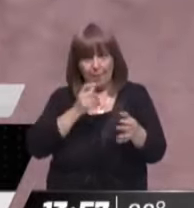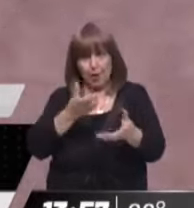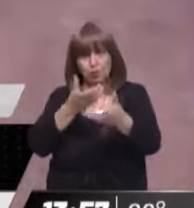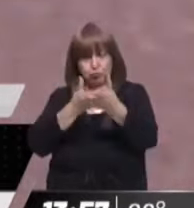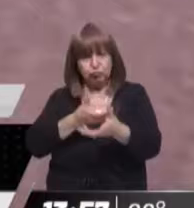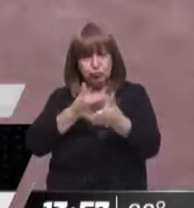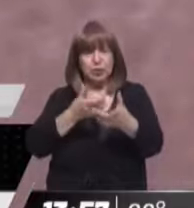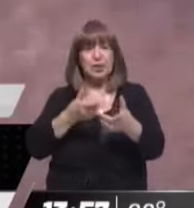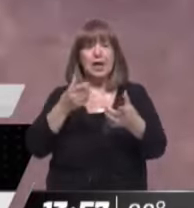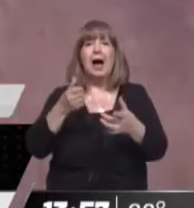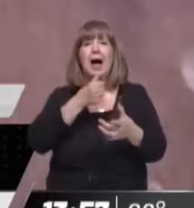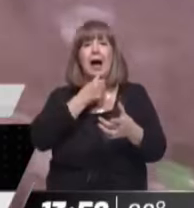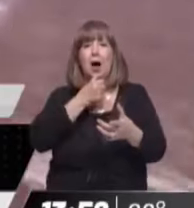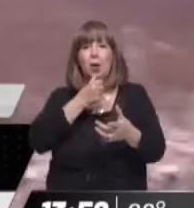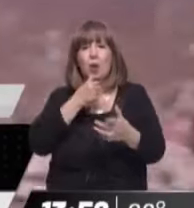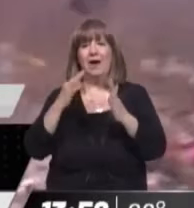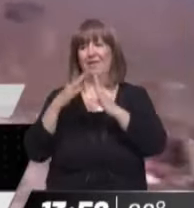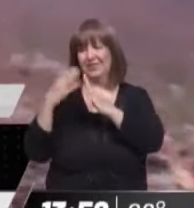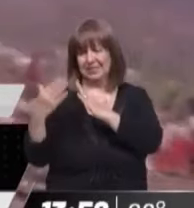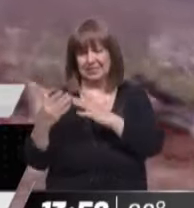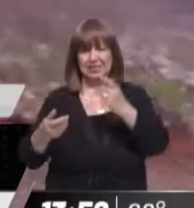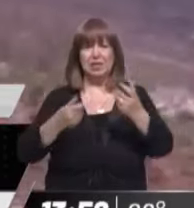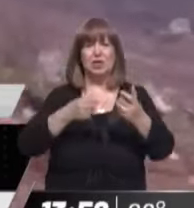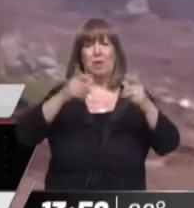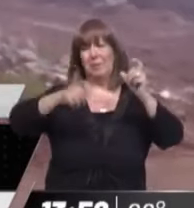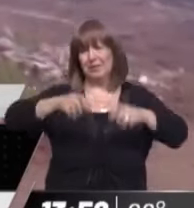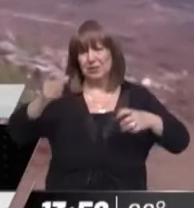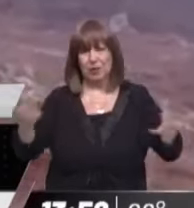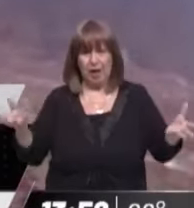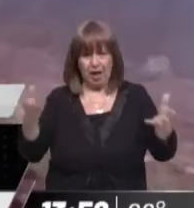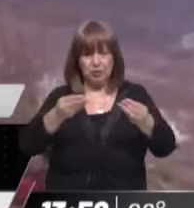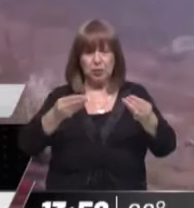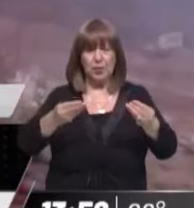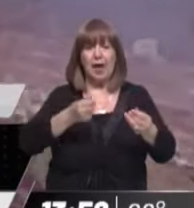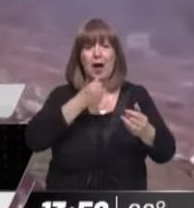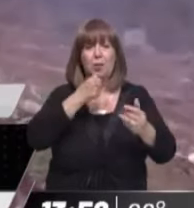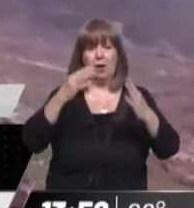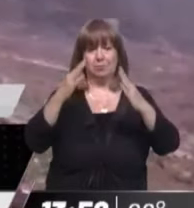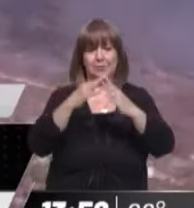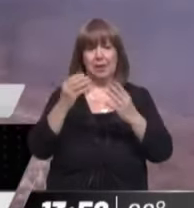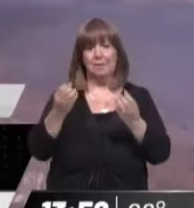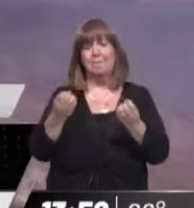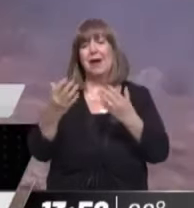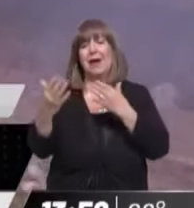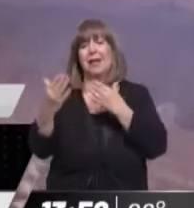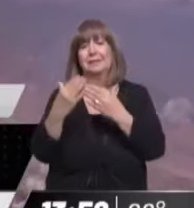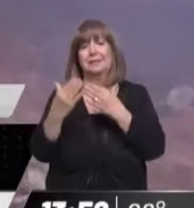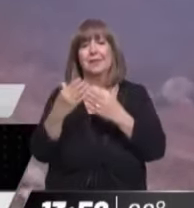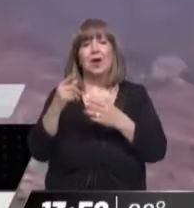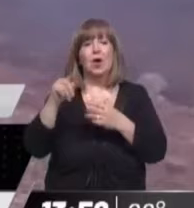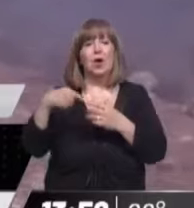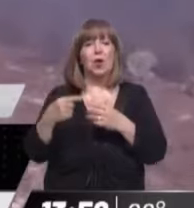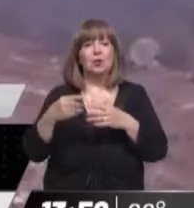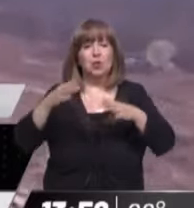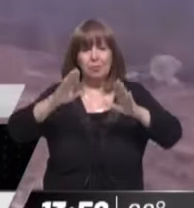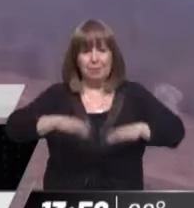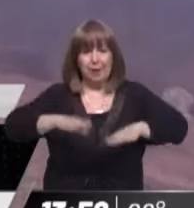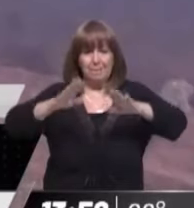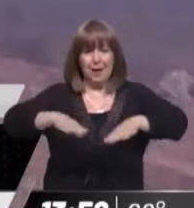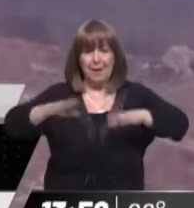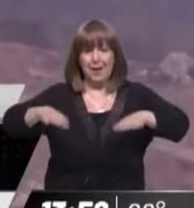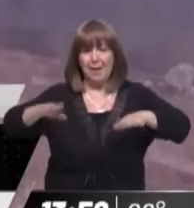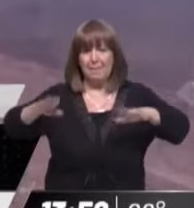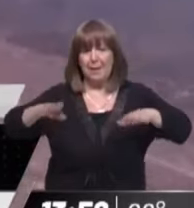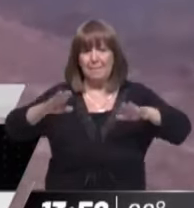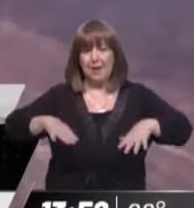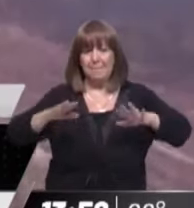los bomberos derraman agua, los vecinos también y está trabajando acá otro bombero tratando de sofocar las